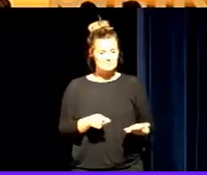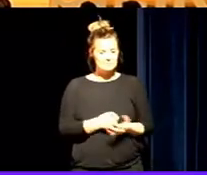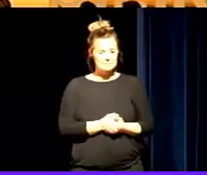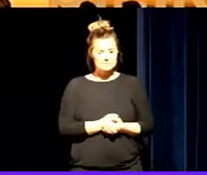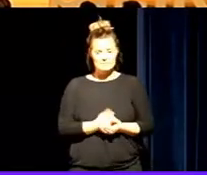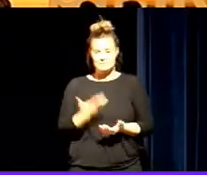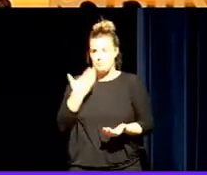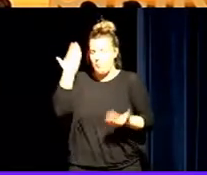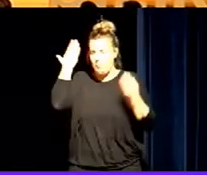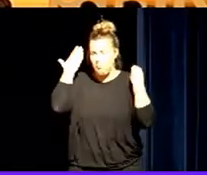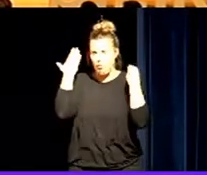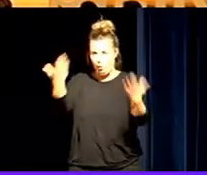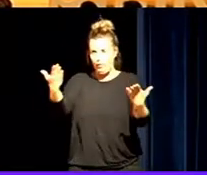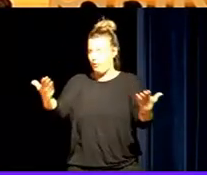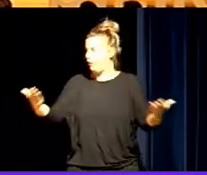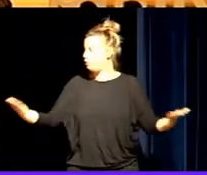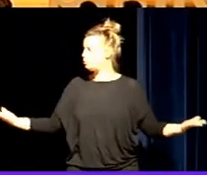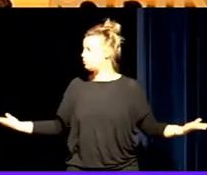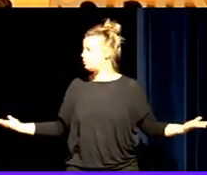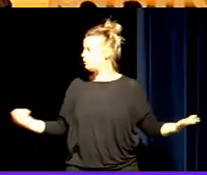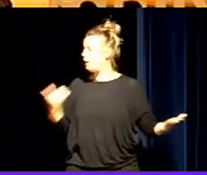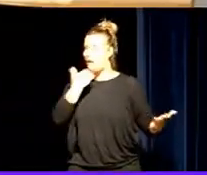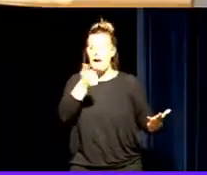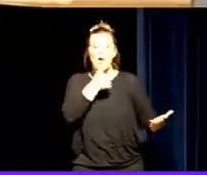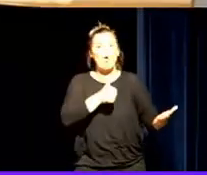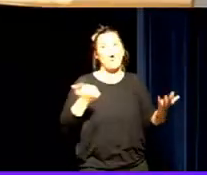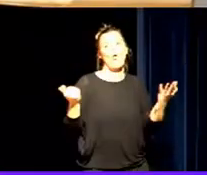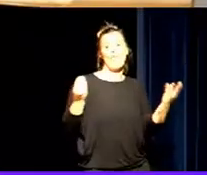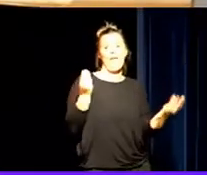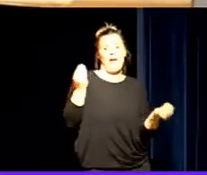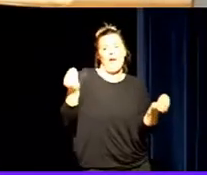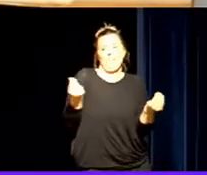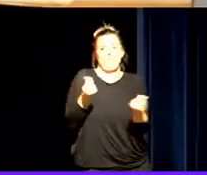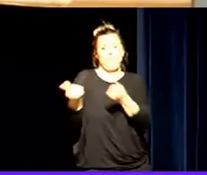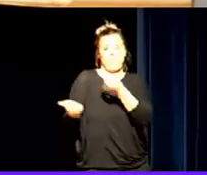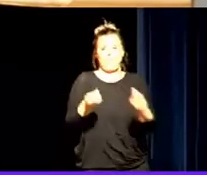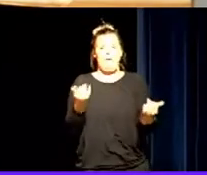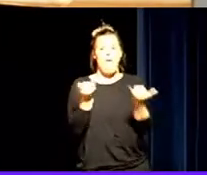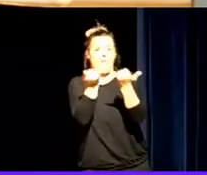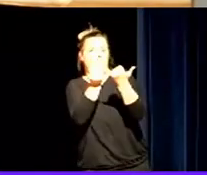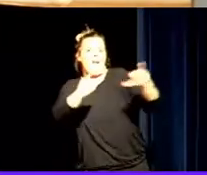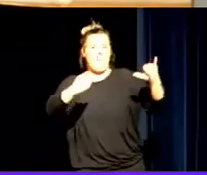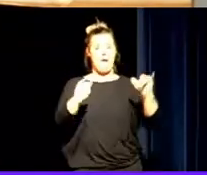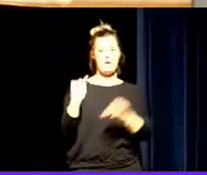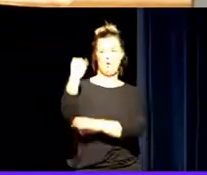Por Dios, o sea, algo de celebrar los logros me estaría bien, ¿no?